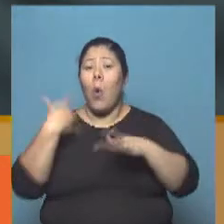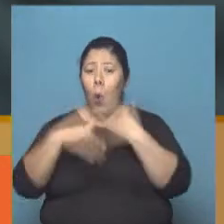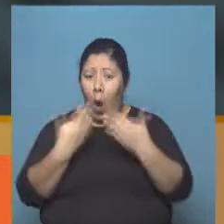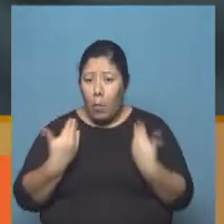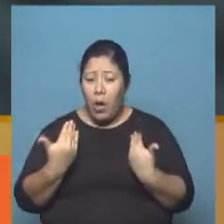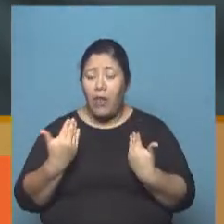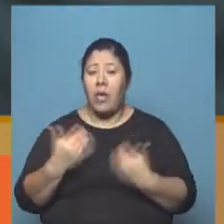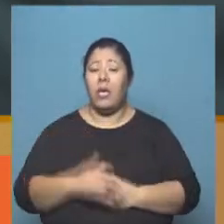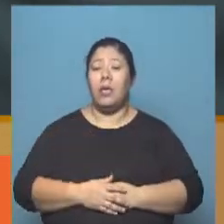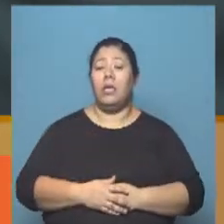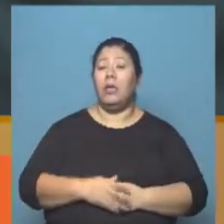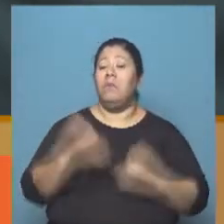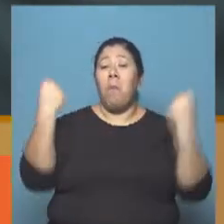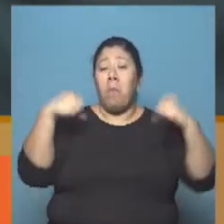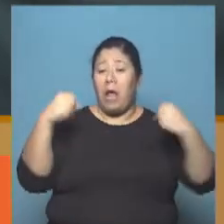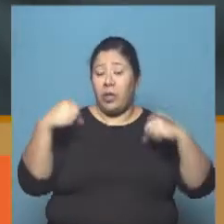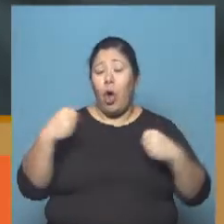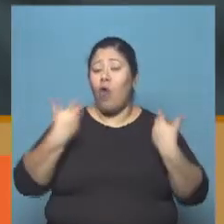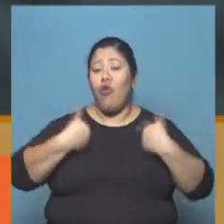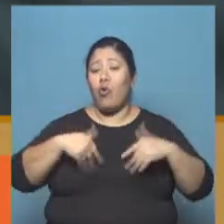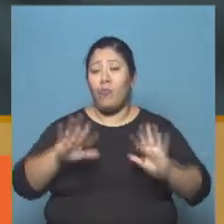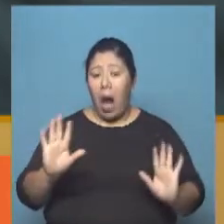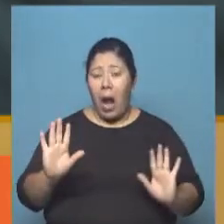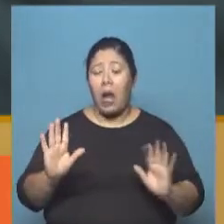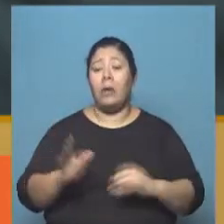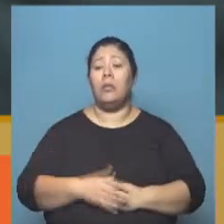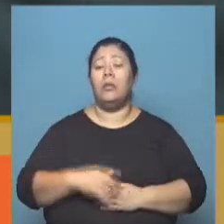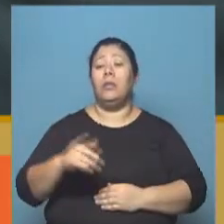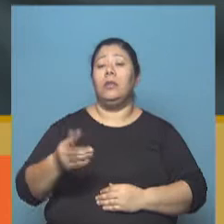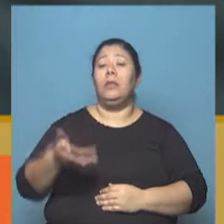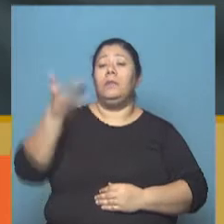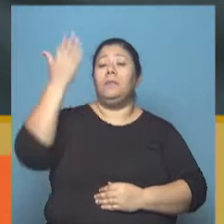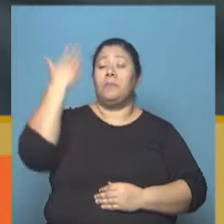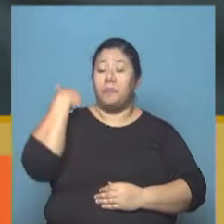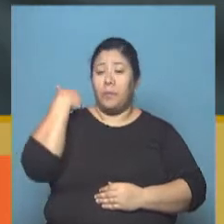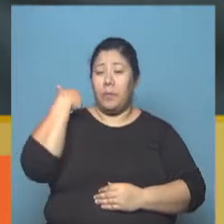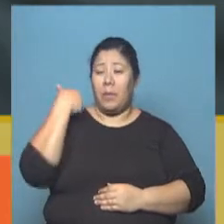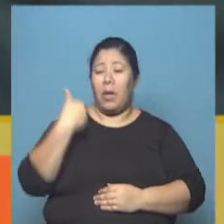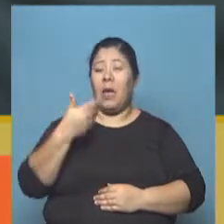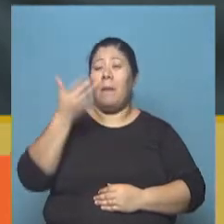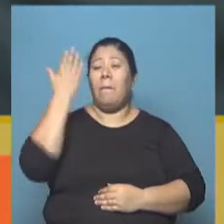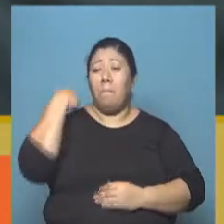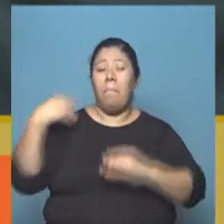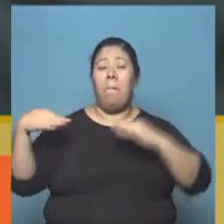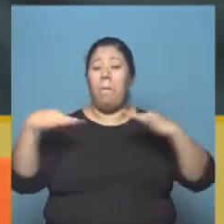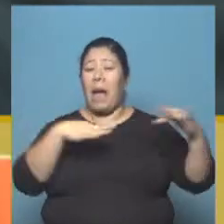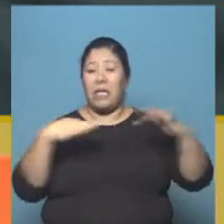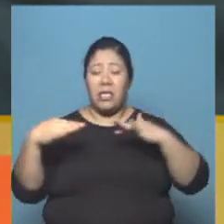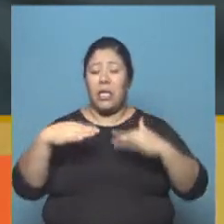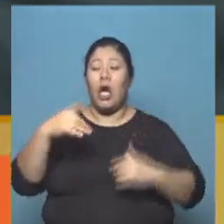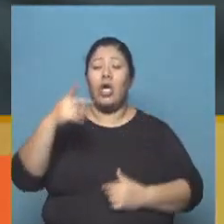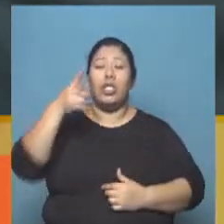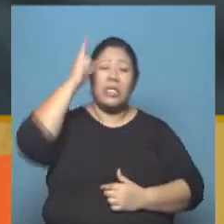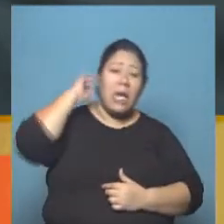con normalidad. Al partido con Chile todavía le faltaban algunos movimientos, sobre